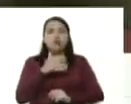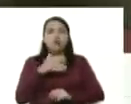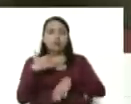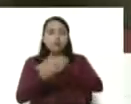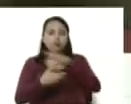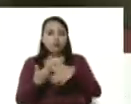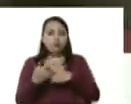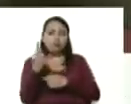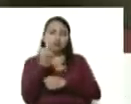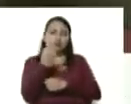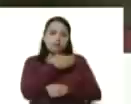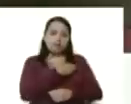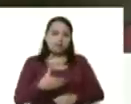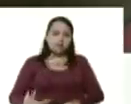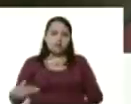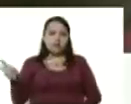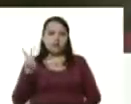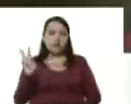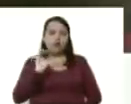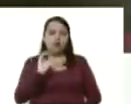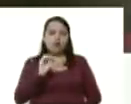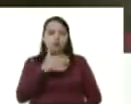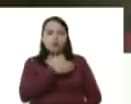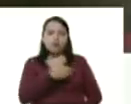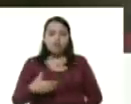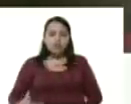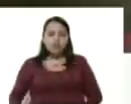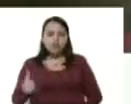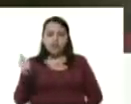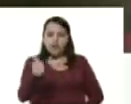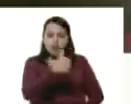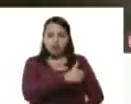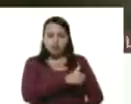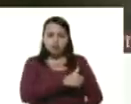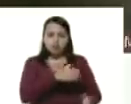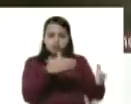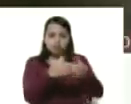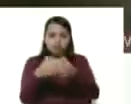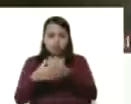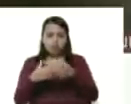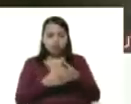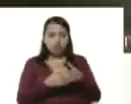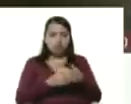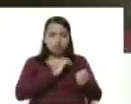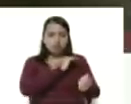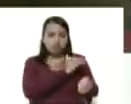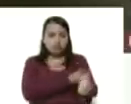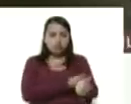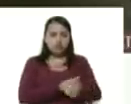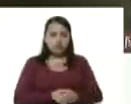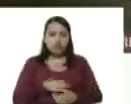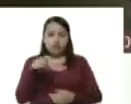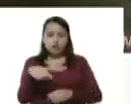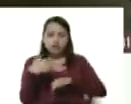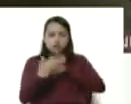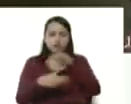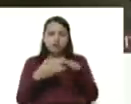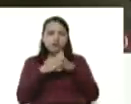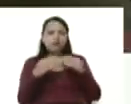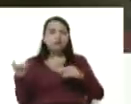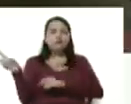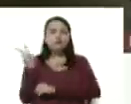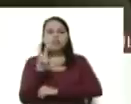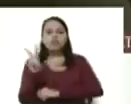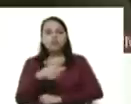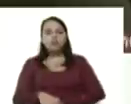la República o el presidente de cada uno de los poderes. Este es un problema de todos los venezolanos, ¿no? Y